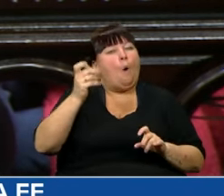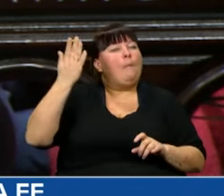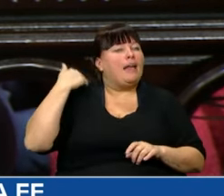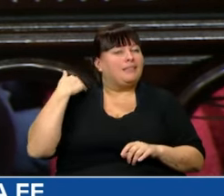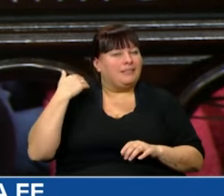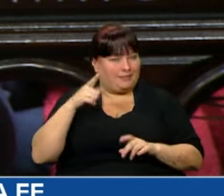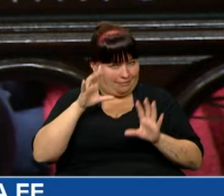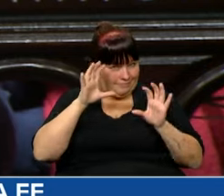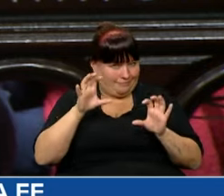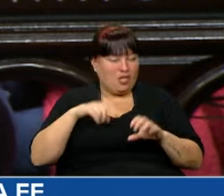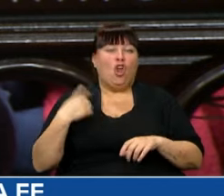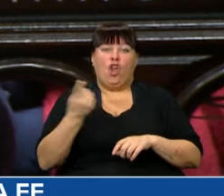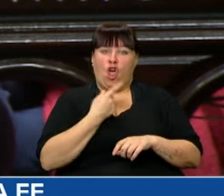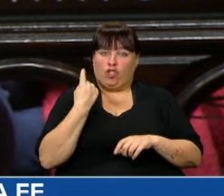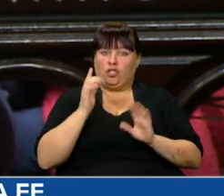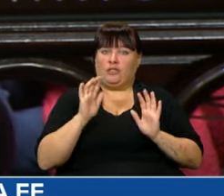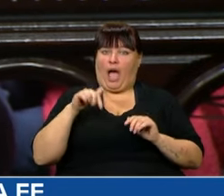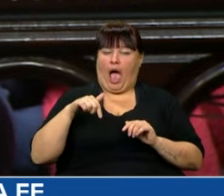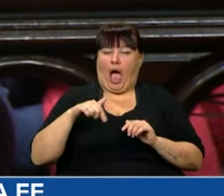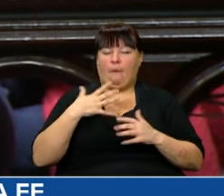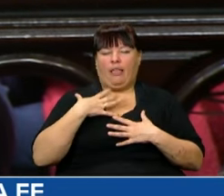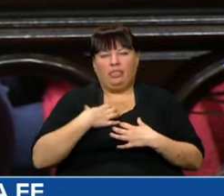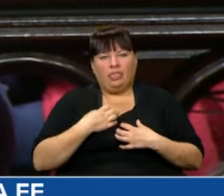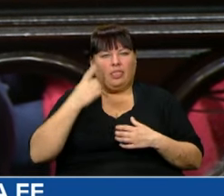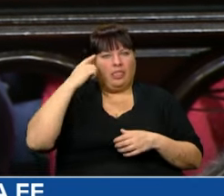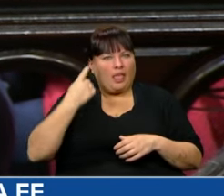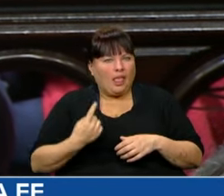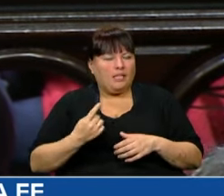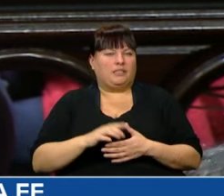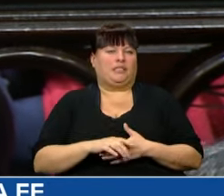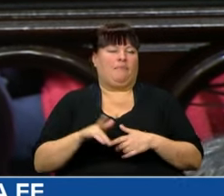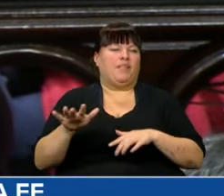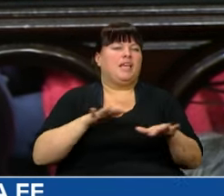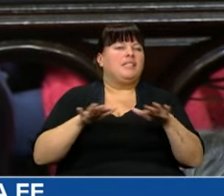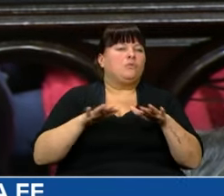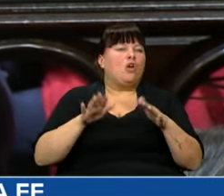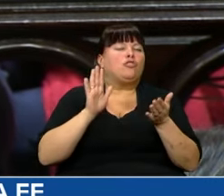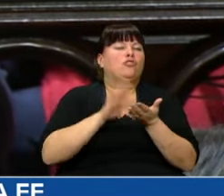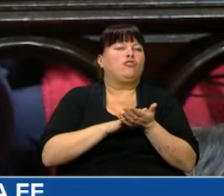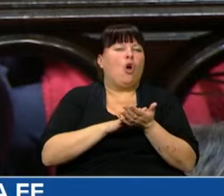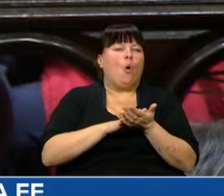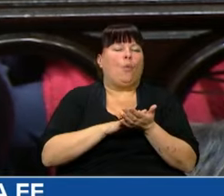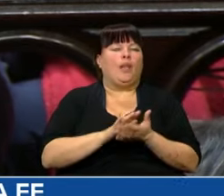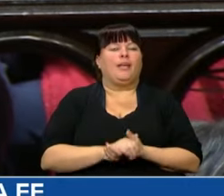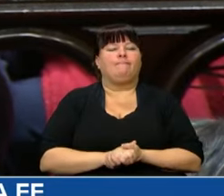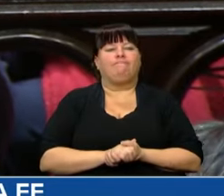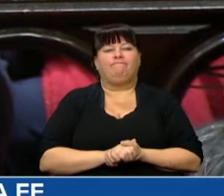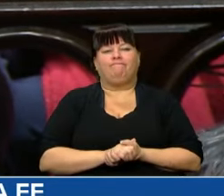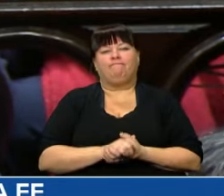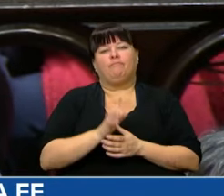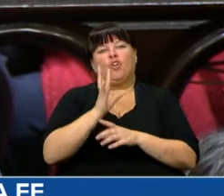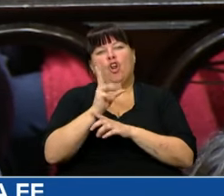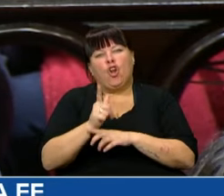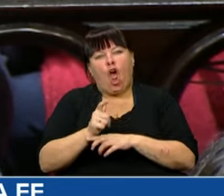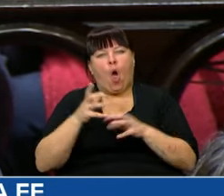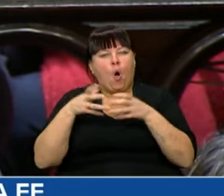atrás, nosotros estábamos angustiados por situaciones de algunos